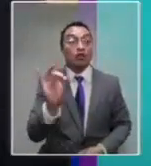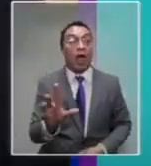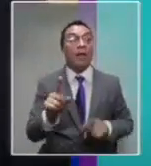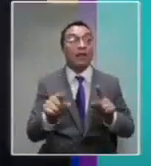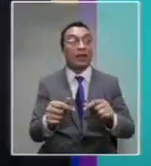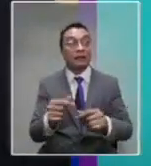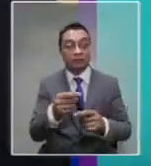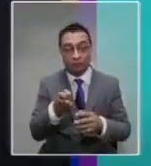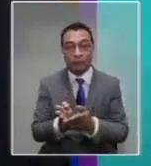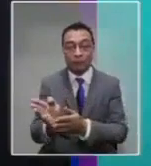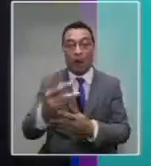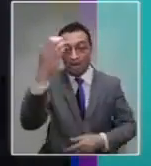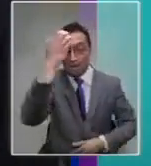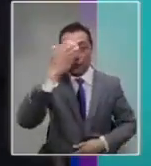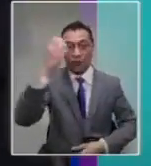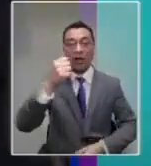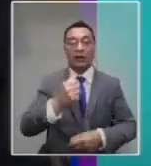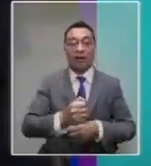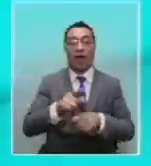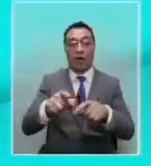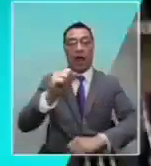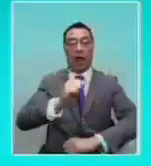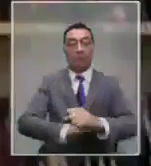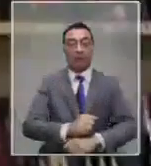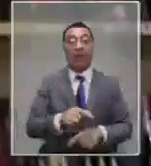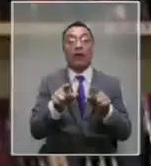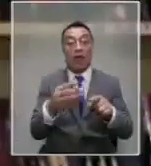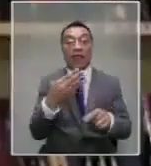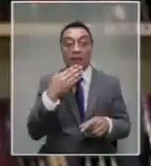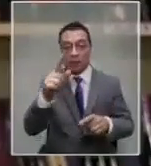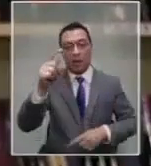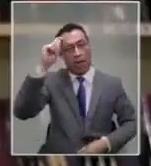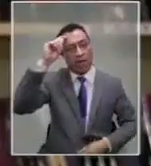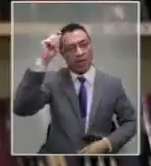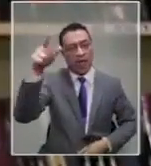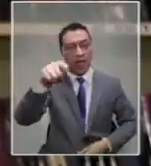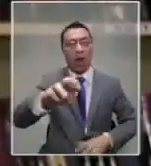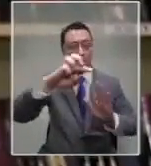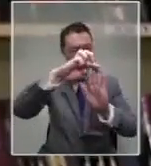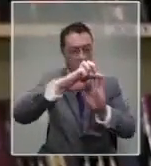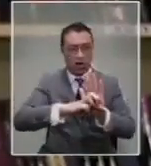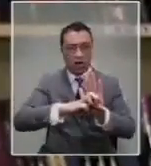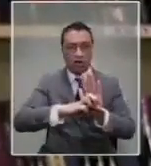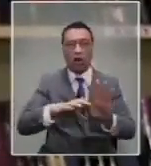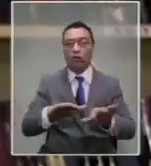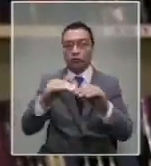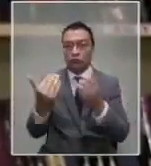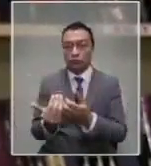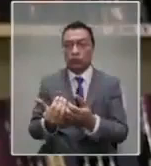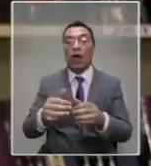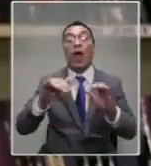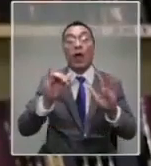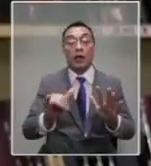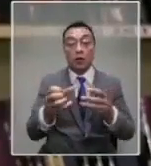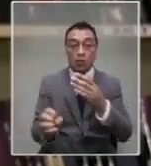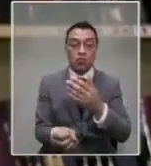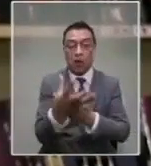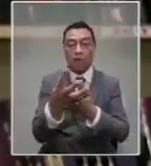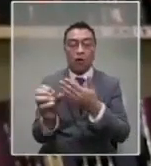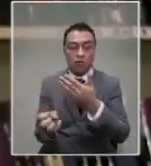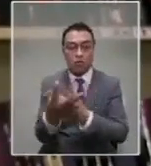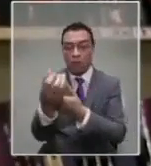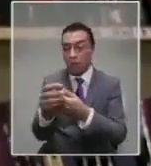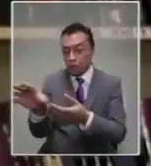solamente de ahí salen los profesionales que van a trabajar en sus empresas, sino que de ahí salen las ideas, salen los proyectos, salen